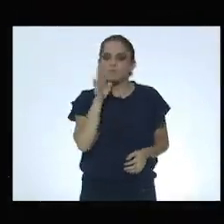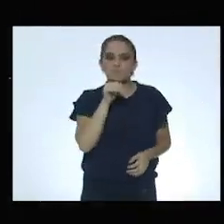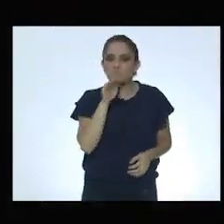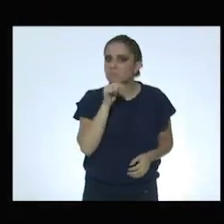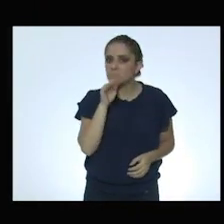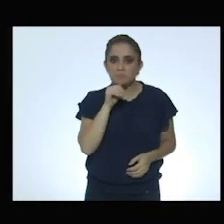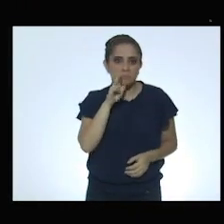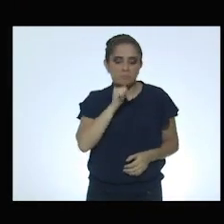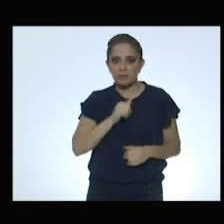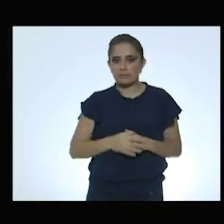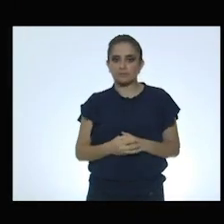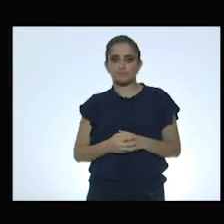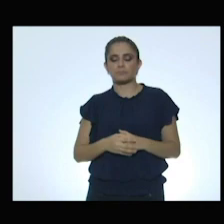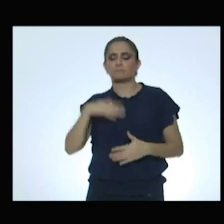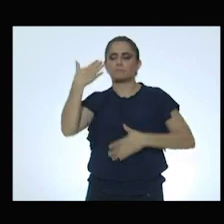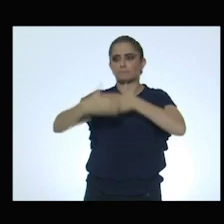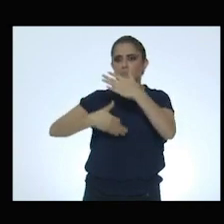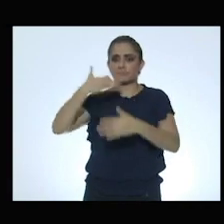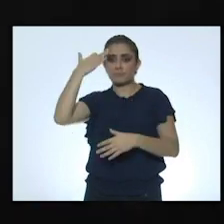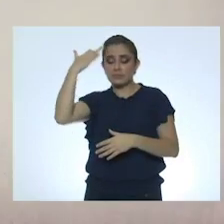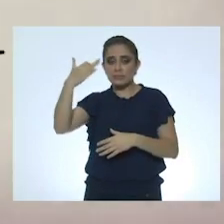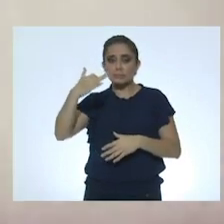Jima yakka geda nisagieke.